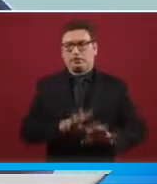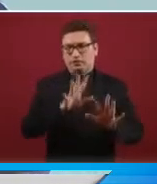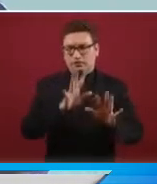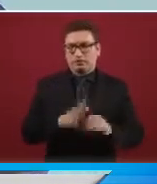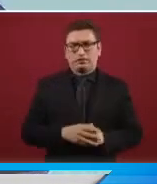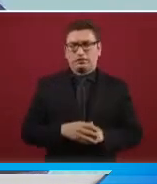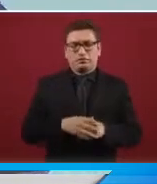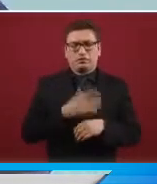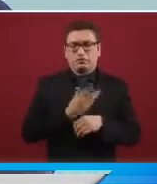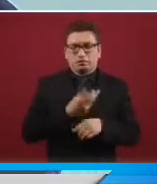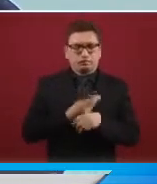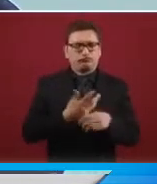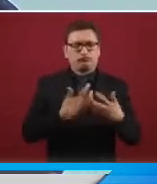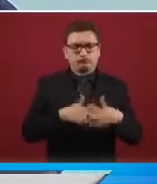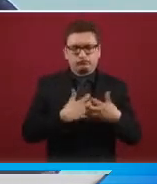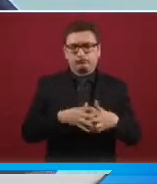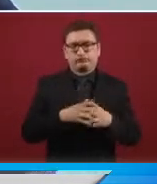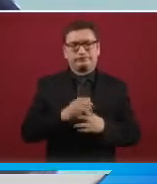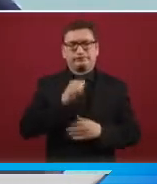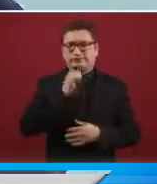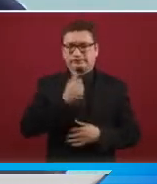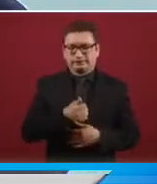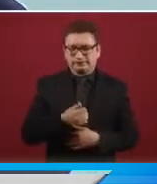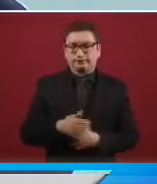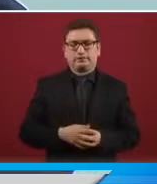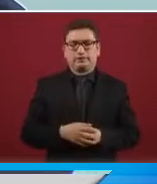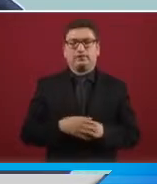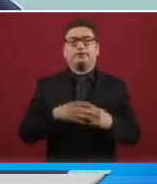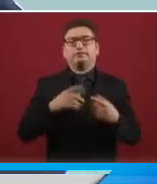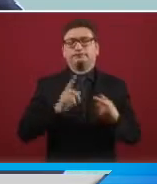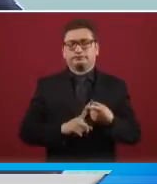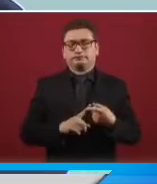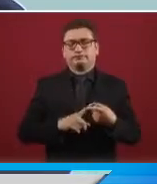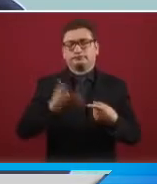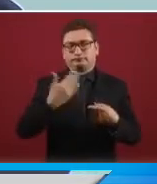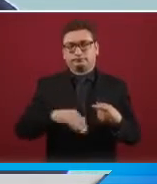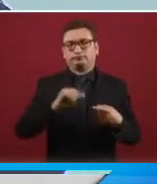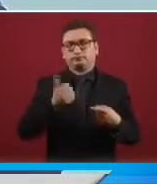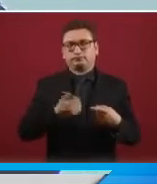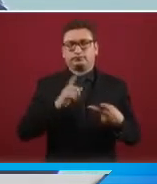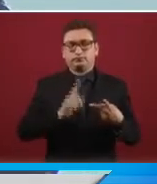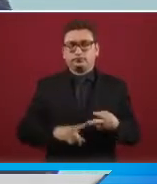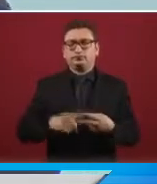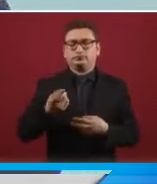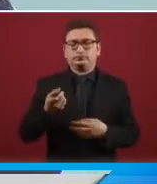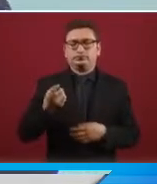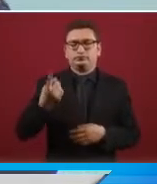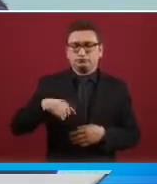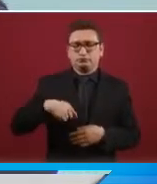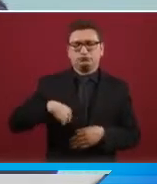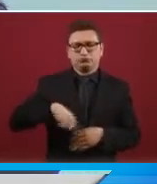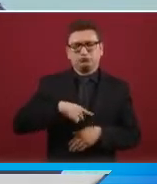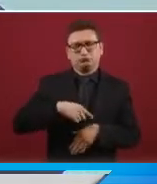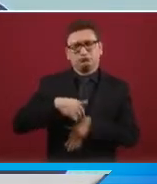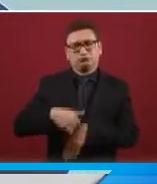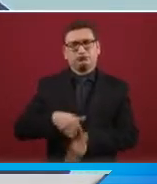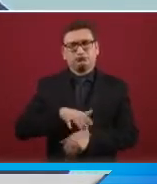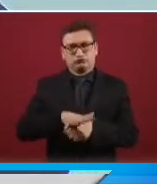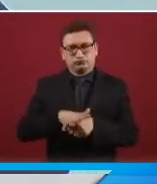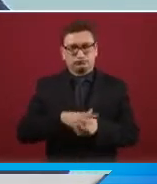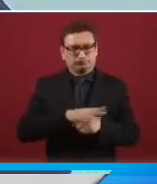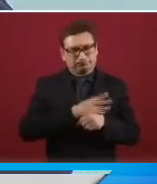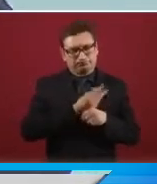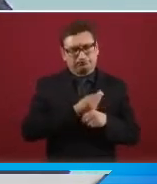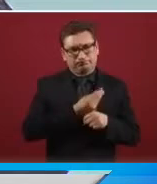lo que significa un incremento del 50% desde la recepción en diciembre de 2018. Se espera cerrar diciembre con 900.000